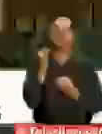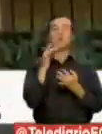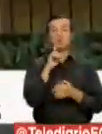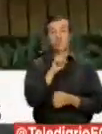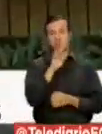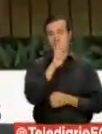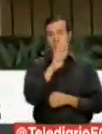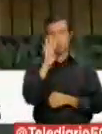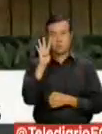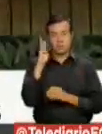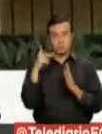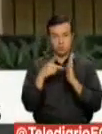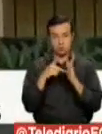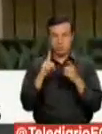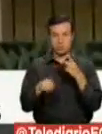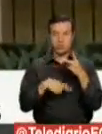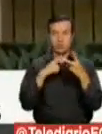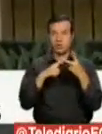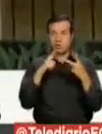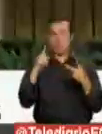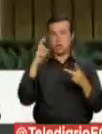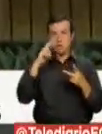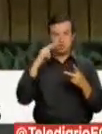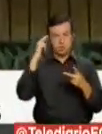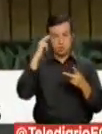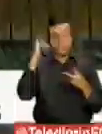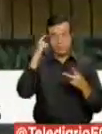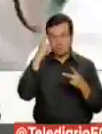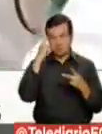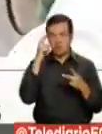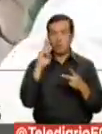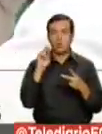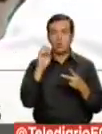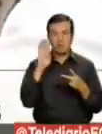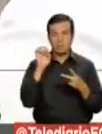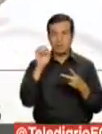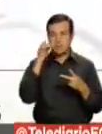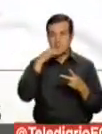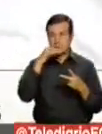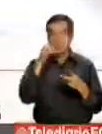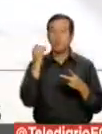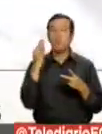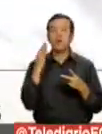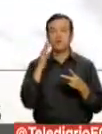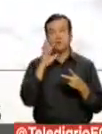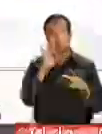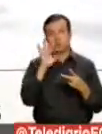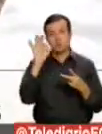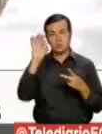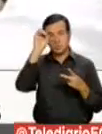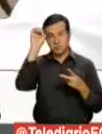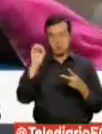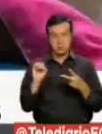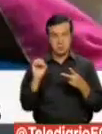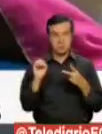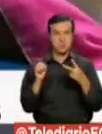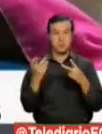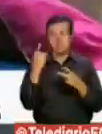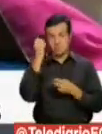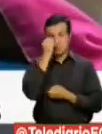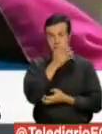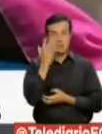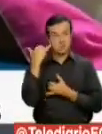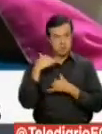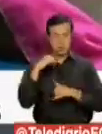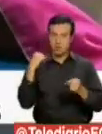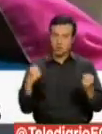144 puntos y en el test de razonamiento no verbal Raven alcanzó una puntuación del 99%. Ella indica que